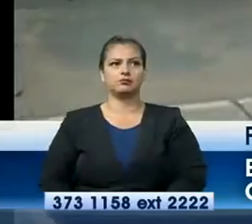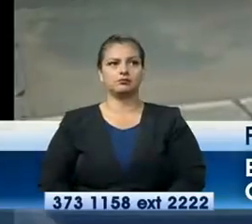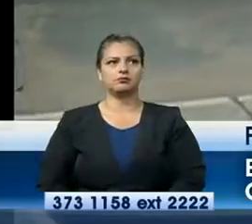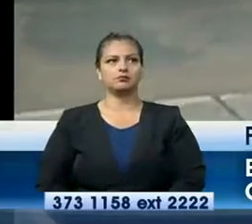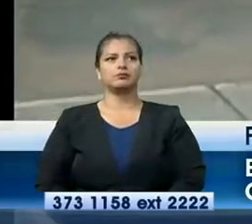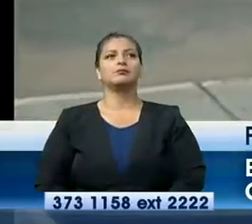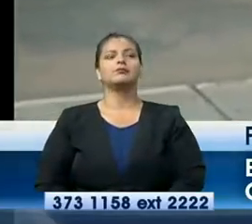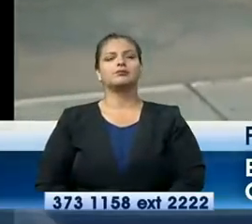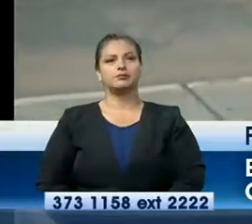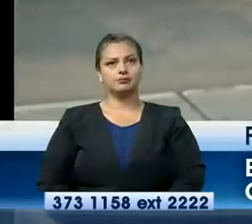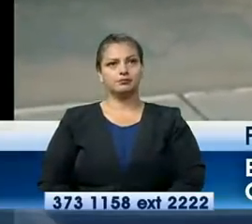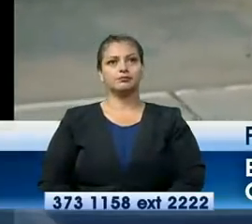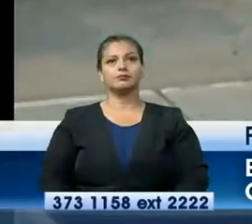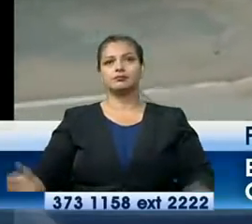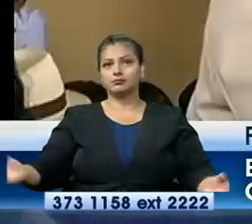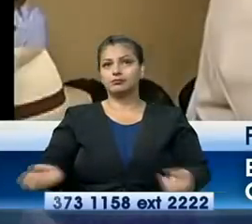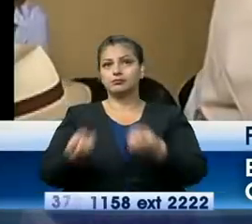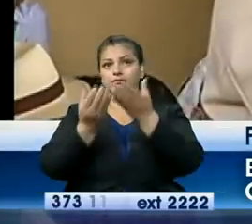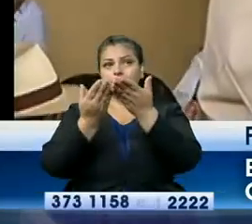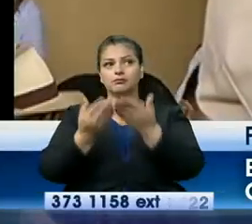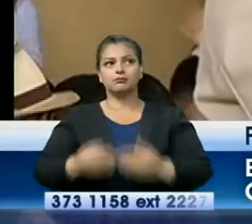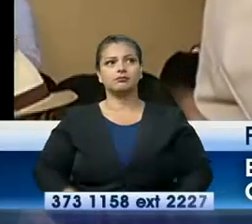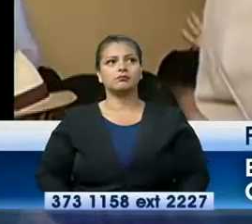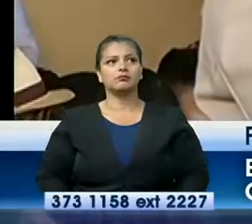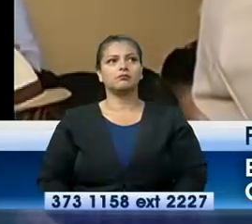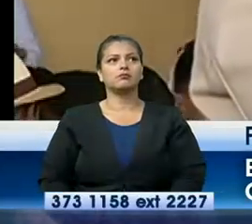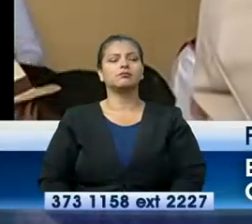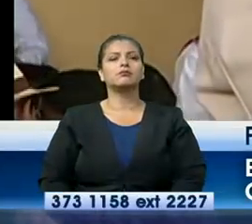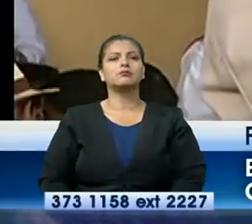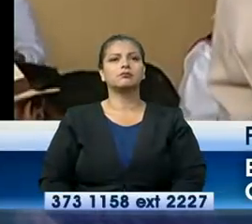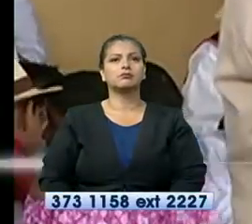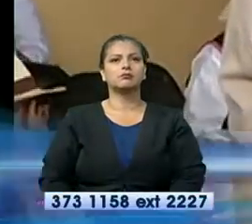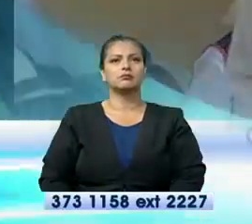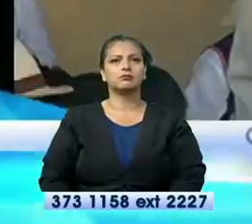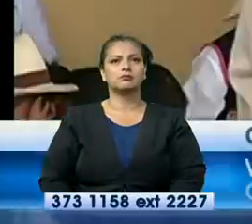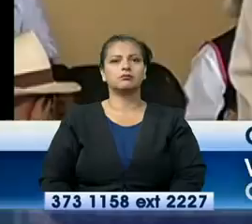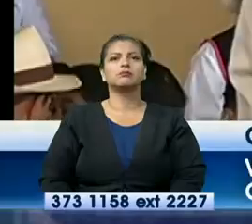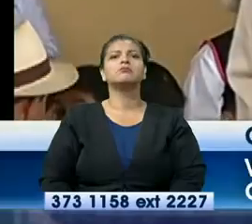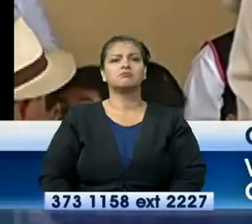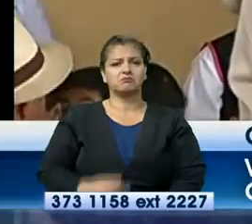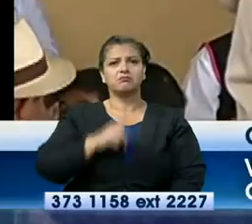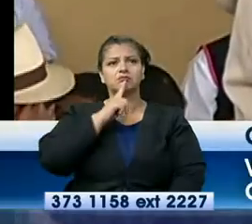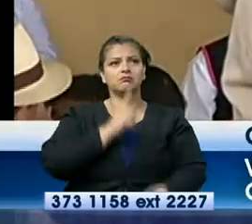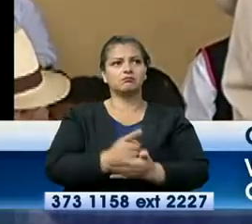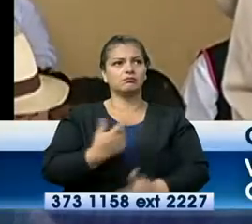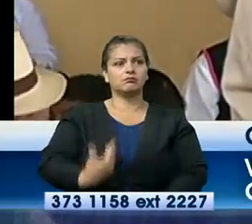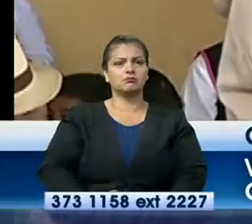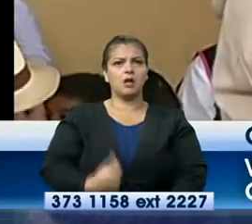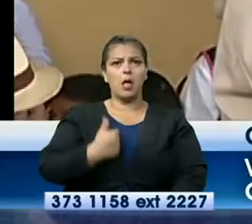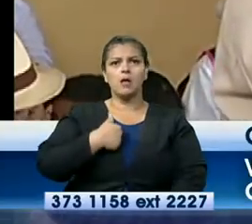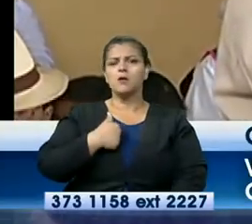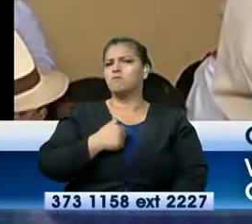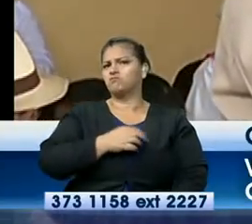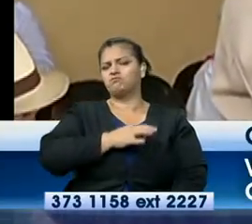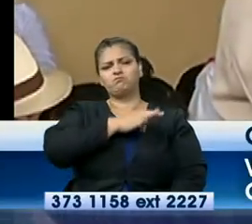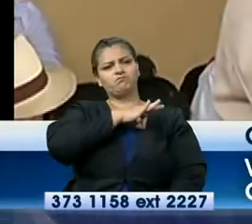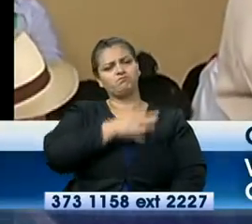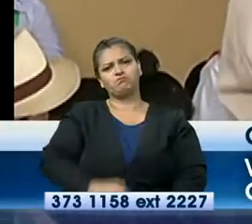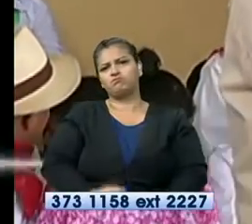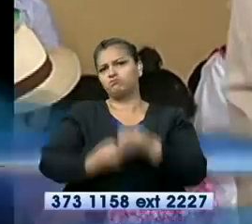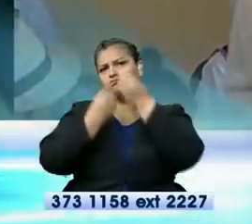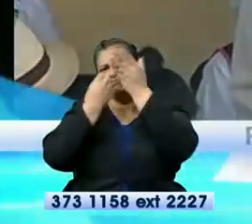prevención y denuncia oportuna yo recibí los golpes que muchas de ustedes recibieron y no tengo vergüenza decirlo